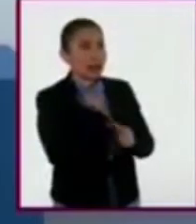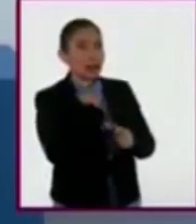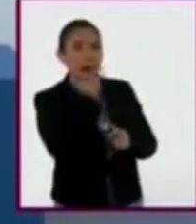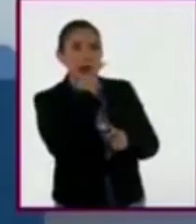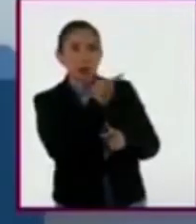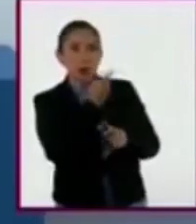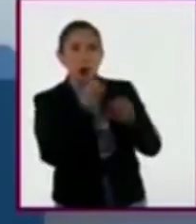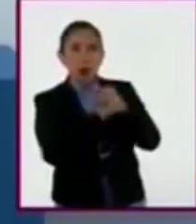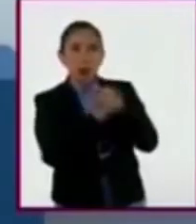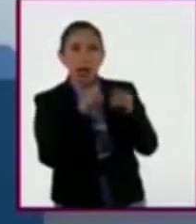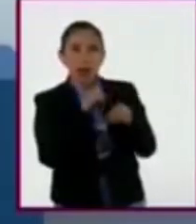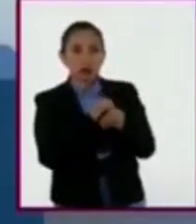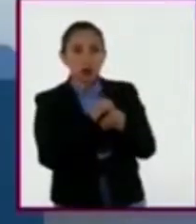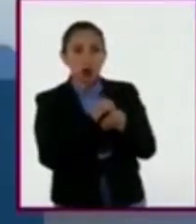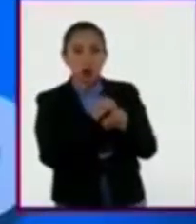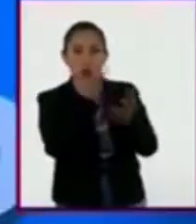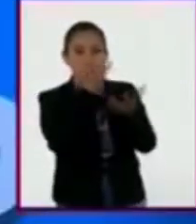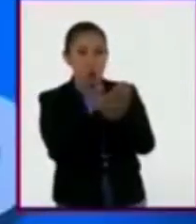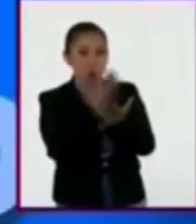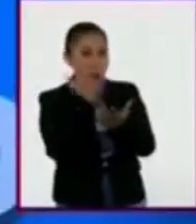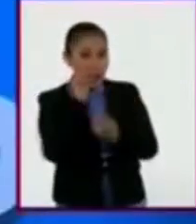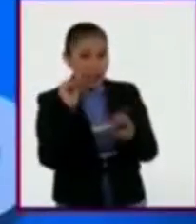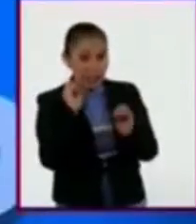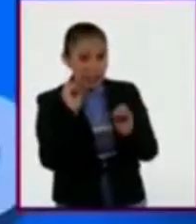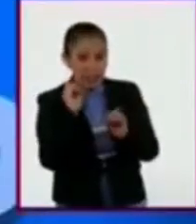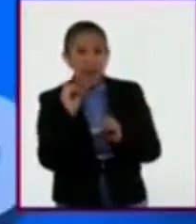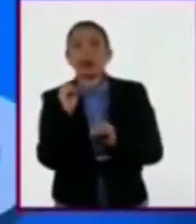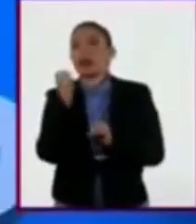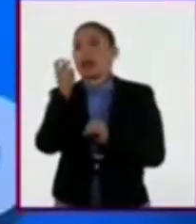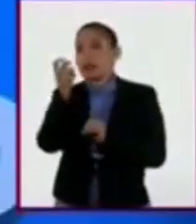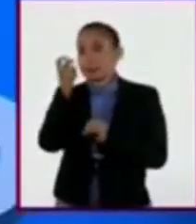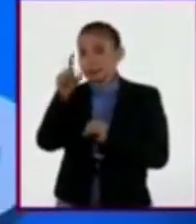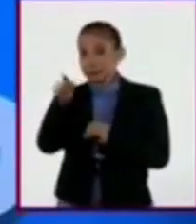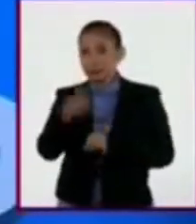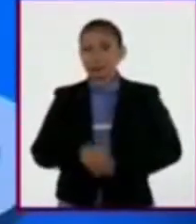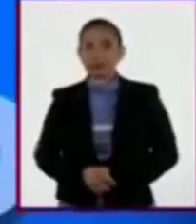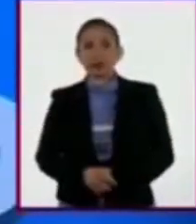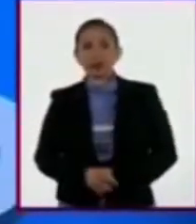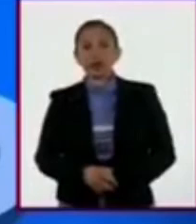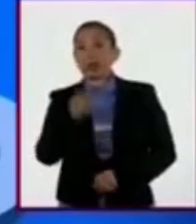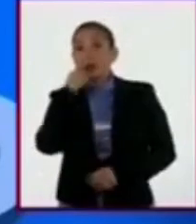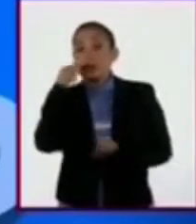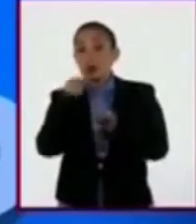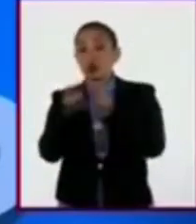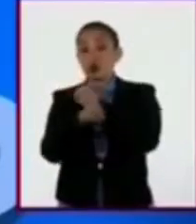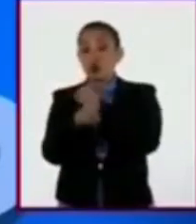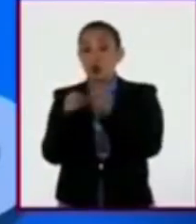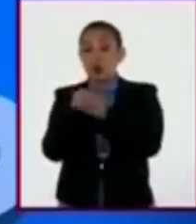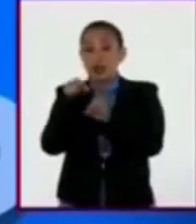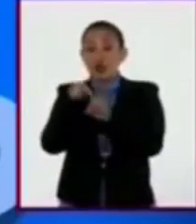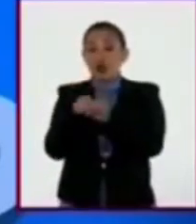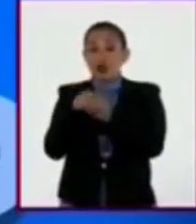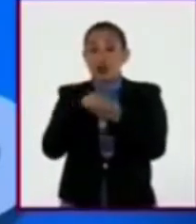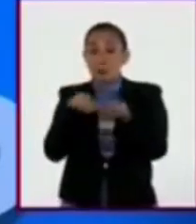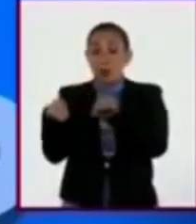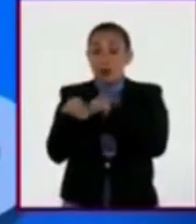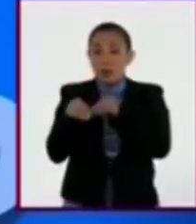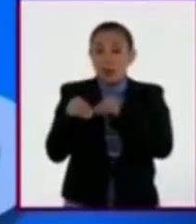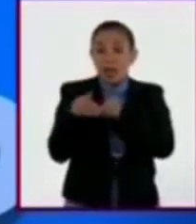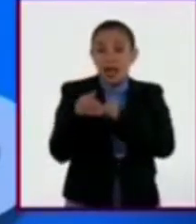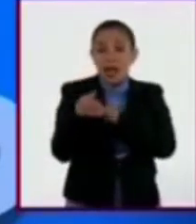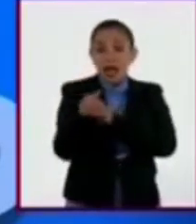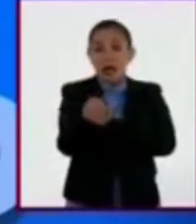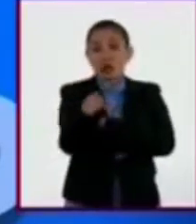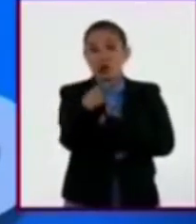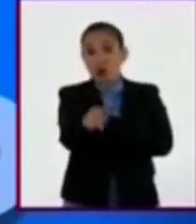hablamos de un cuerpo que no está en reposo. Justo a eso nos referimos. Hablamos de un cuerpo que tiene desplazamiento y por lo